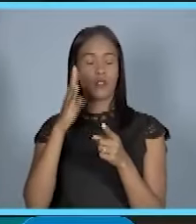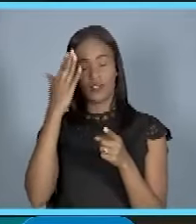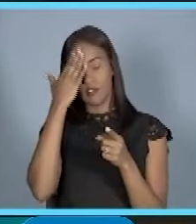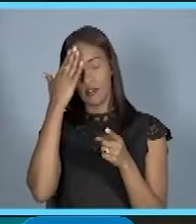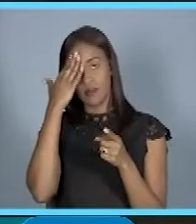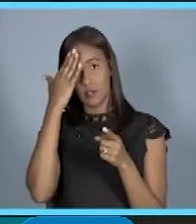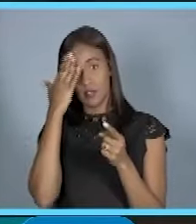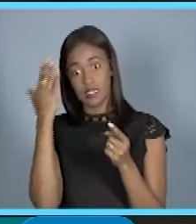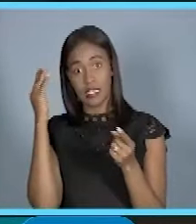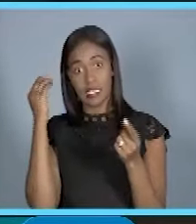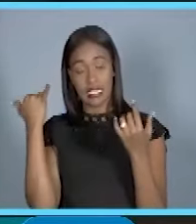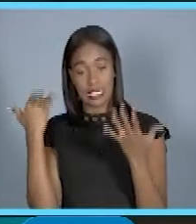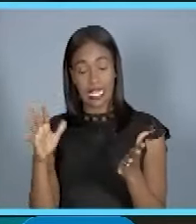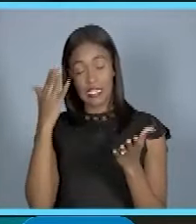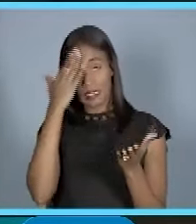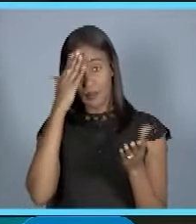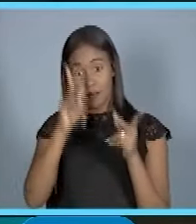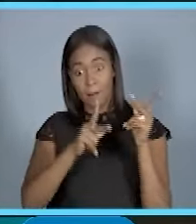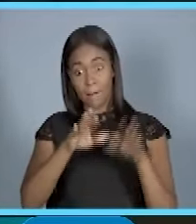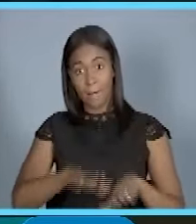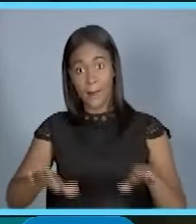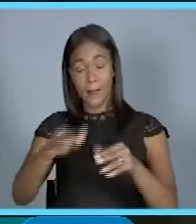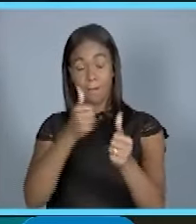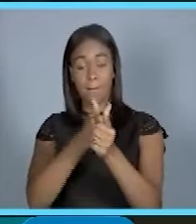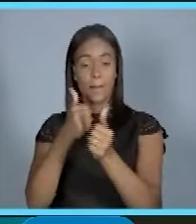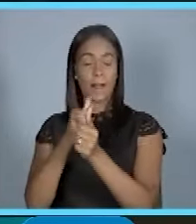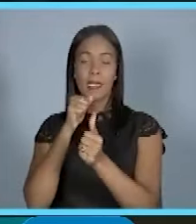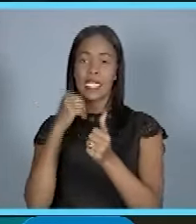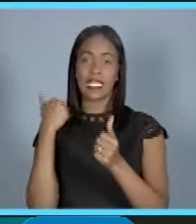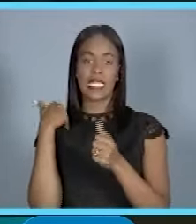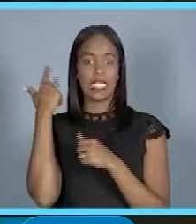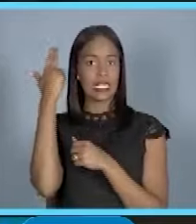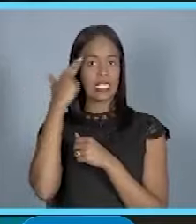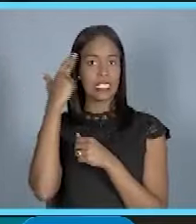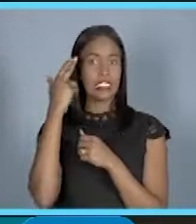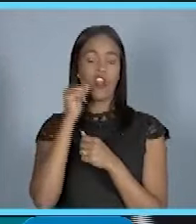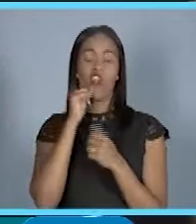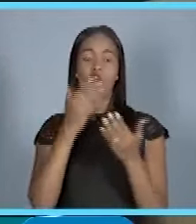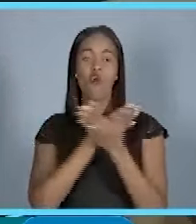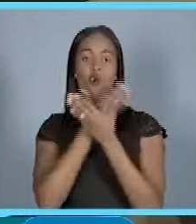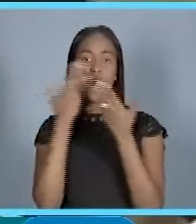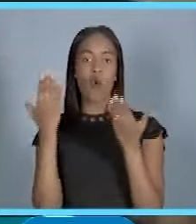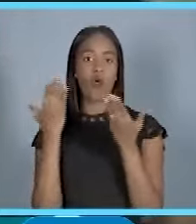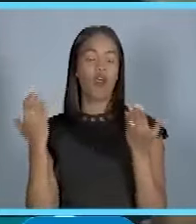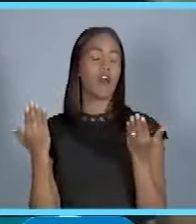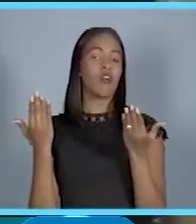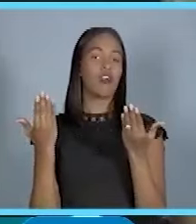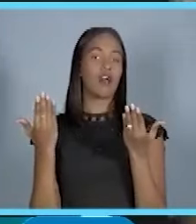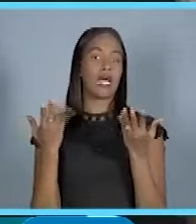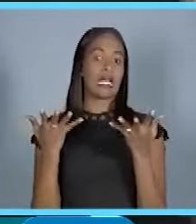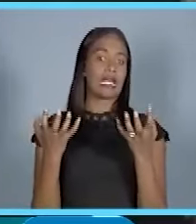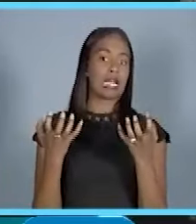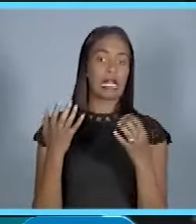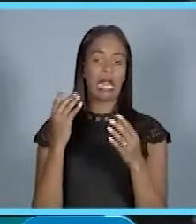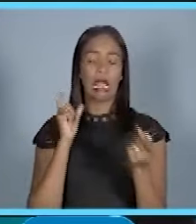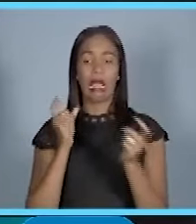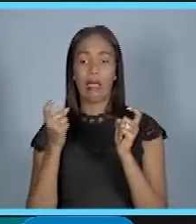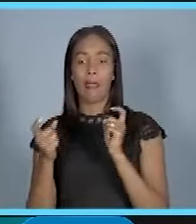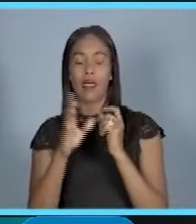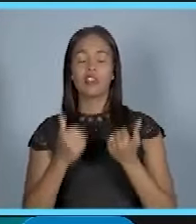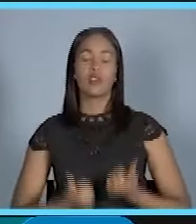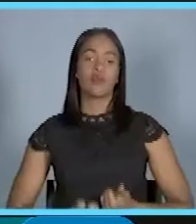cuenta de que si los agricultores mismos no tienen motivación, no tienen deseo de cambiar su